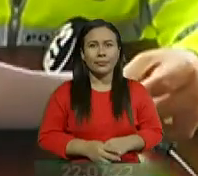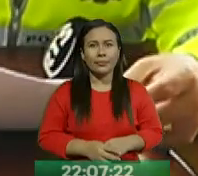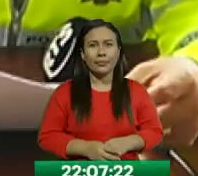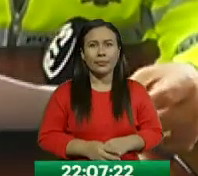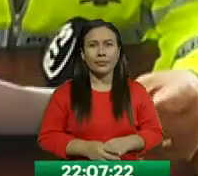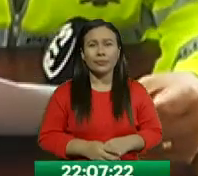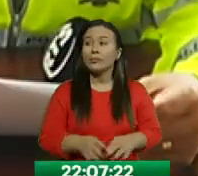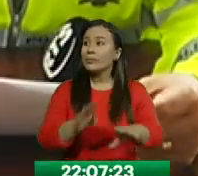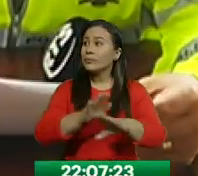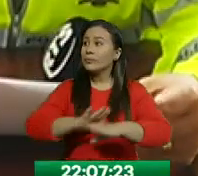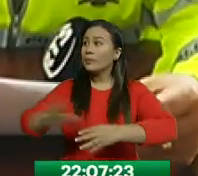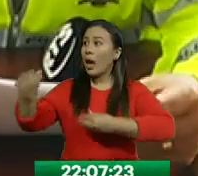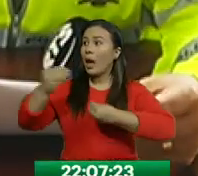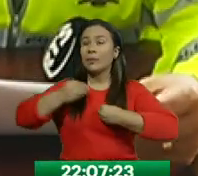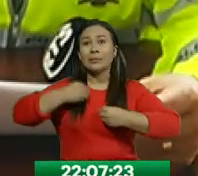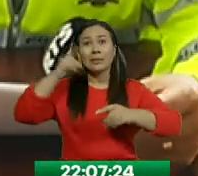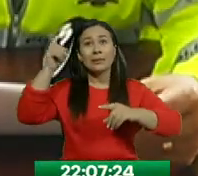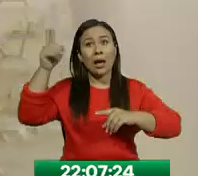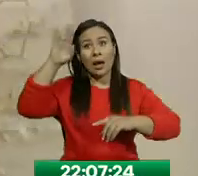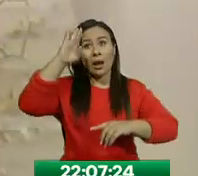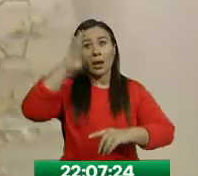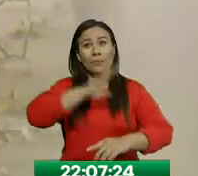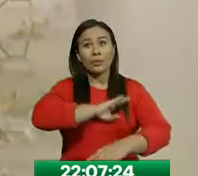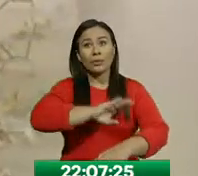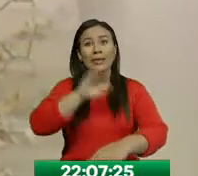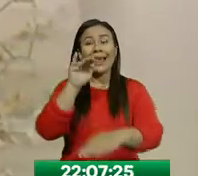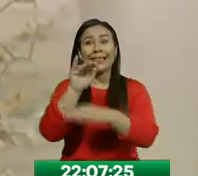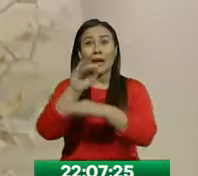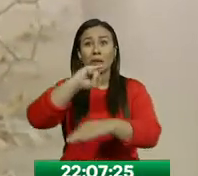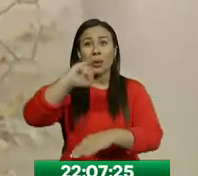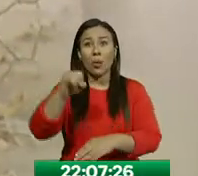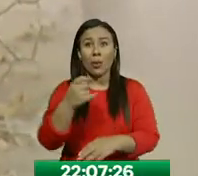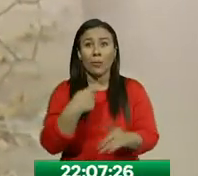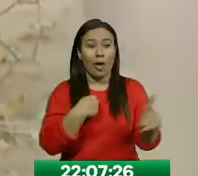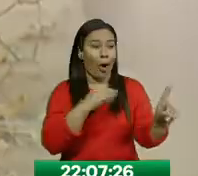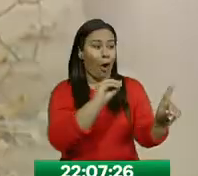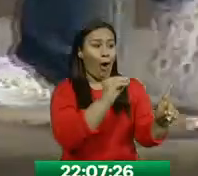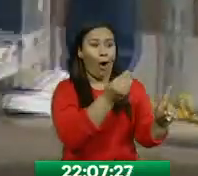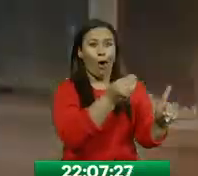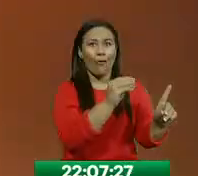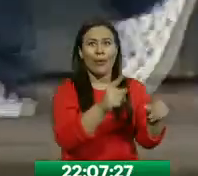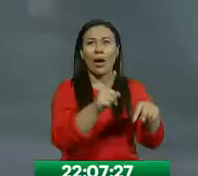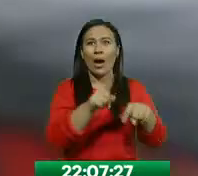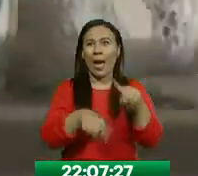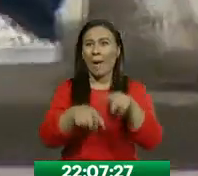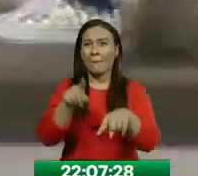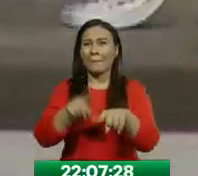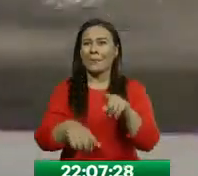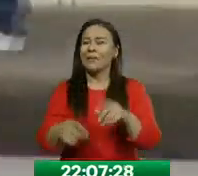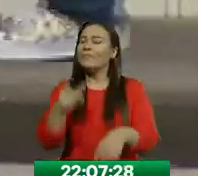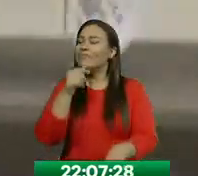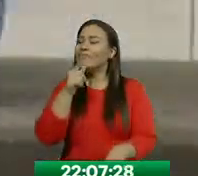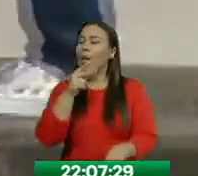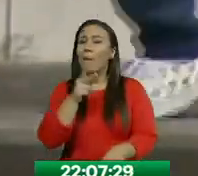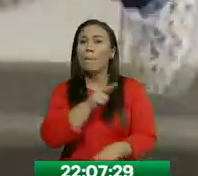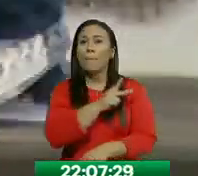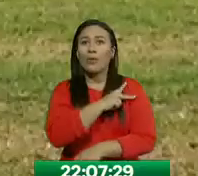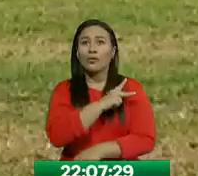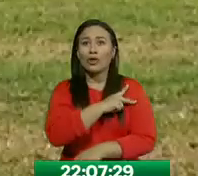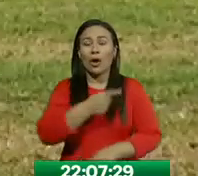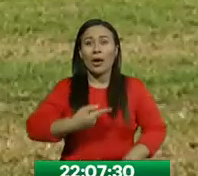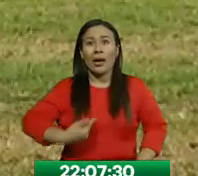De acuerdo con el informe policial, la tarde del jueves, el adolescente junto a sus compañeros de curso, guiados por el maestro de educación